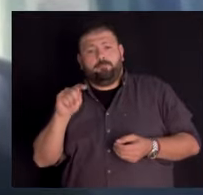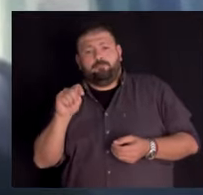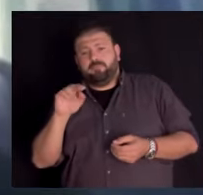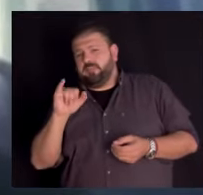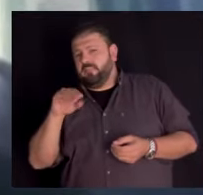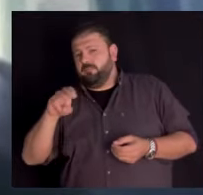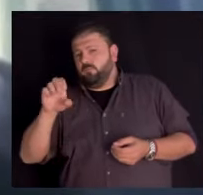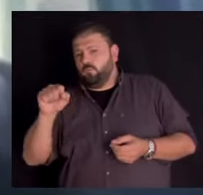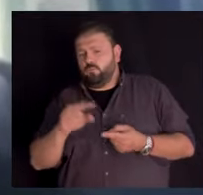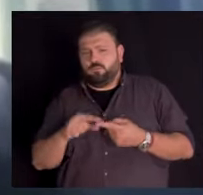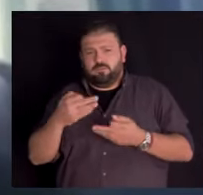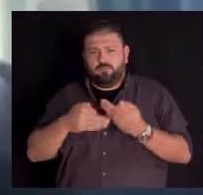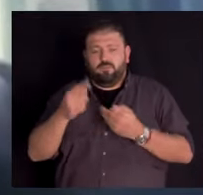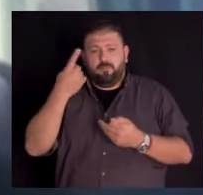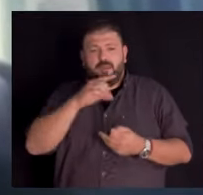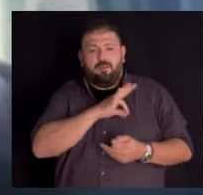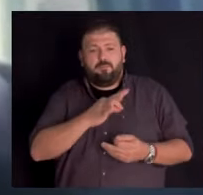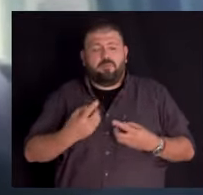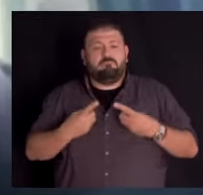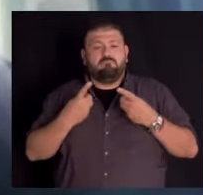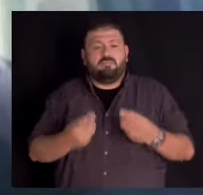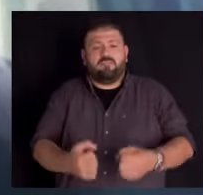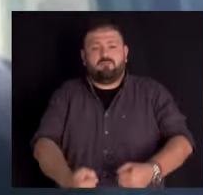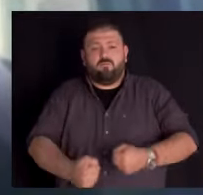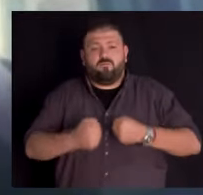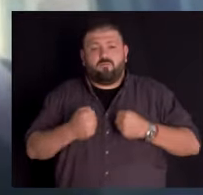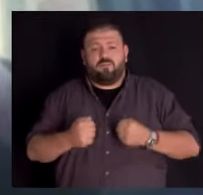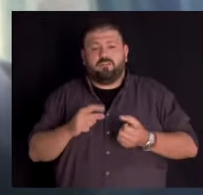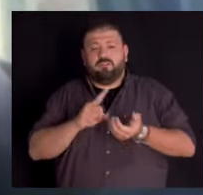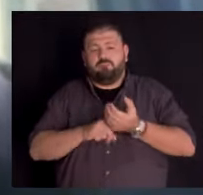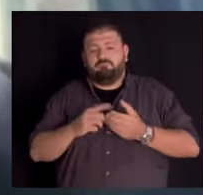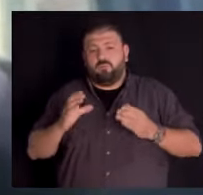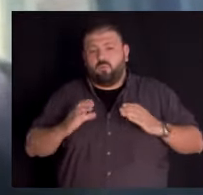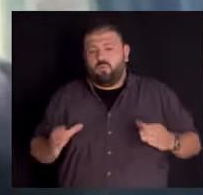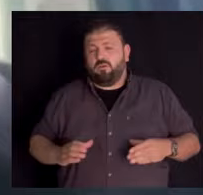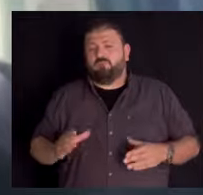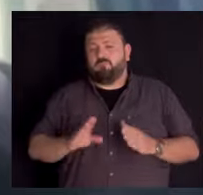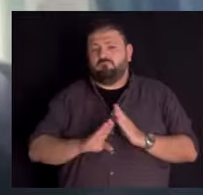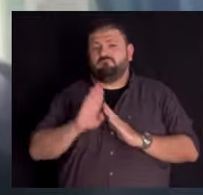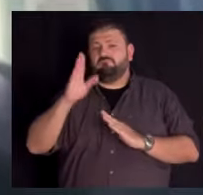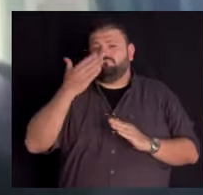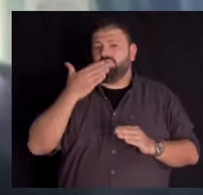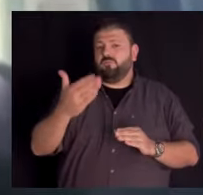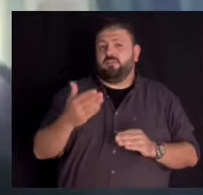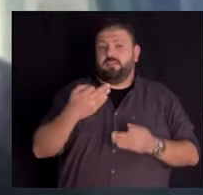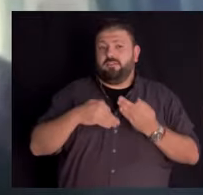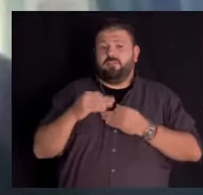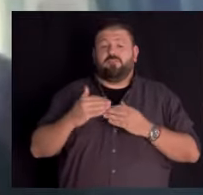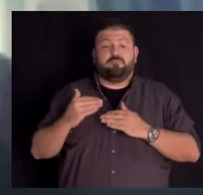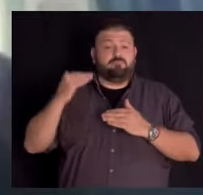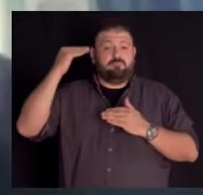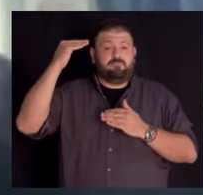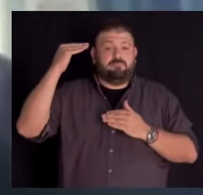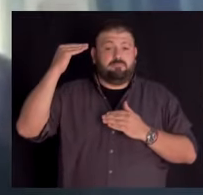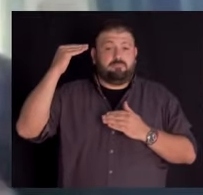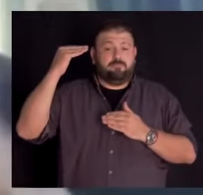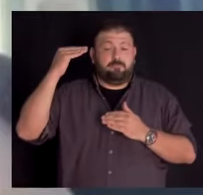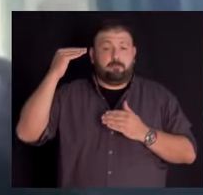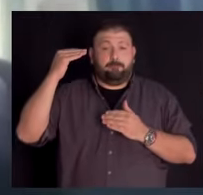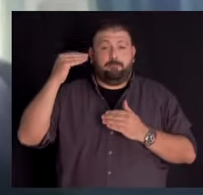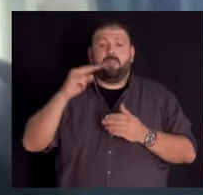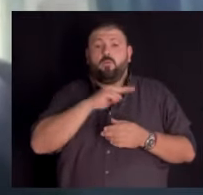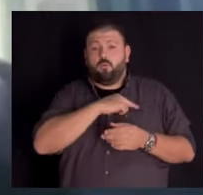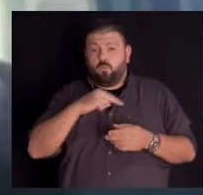le estás fortaleciendo el sistema nervioso y elevando el sistema inmunológico. Si el sistema inmunológico se eleva,